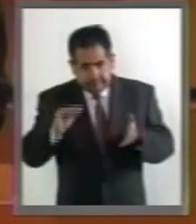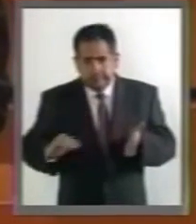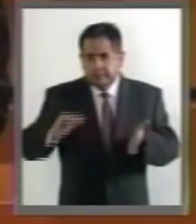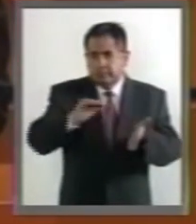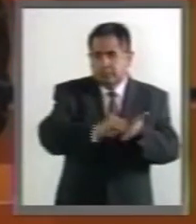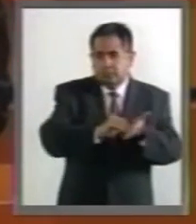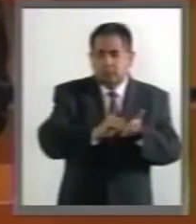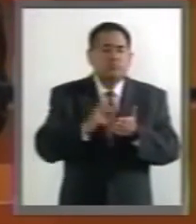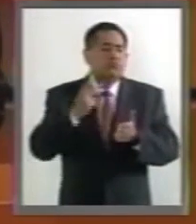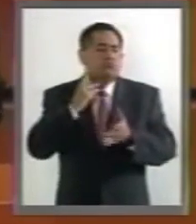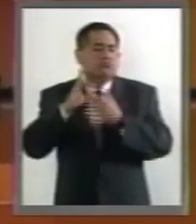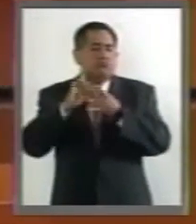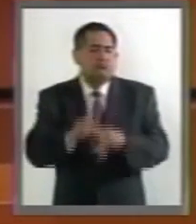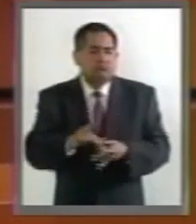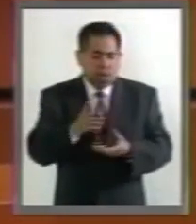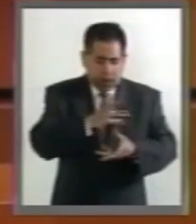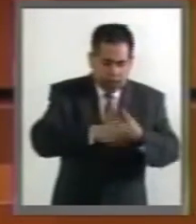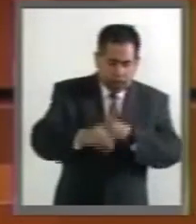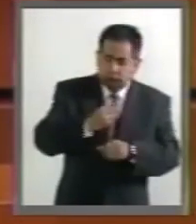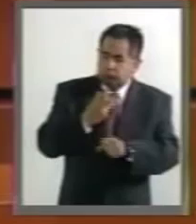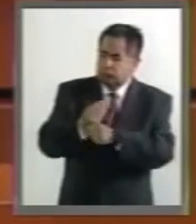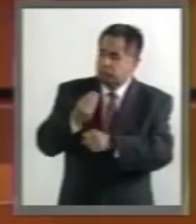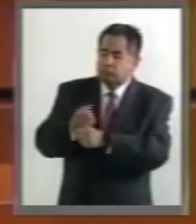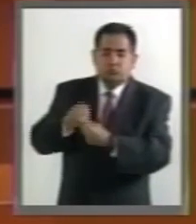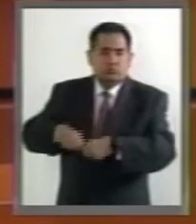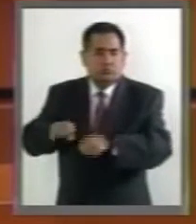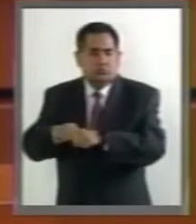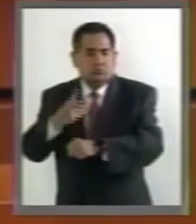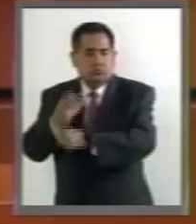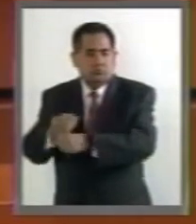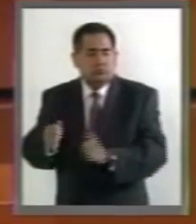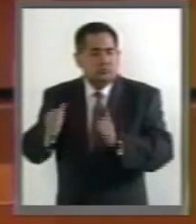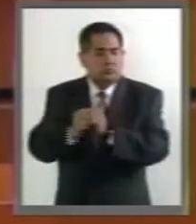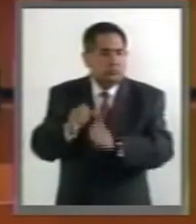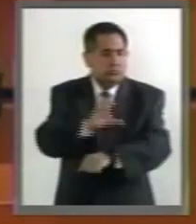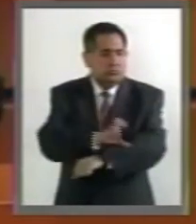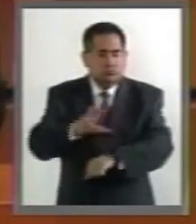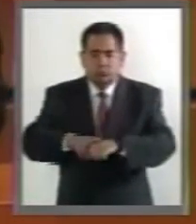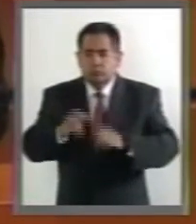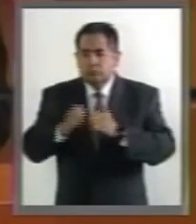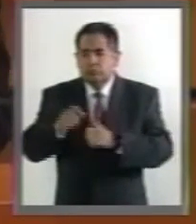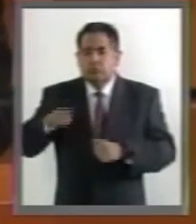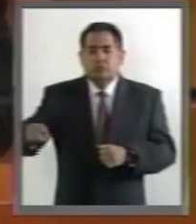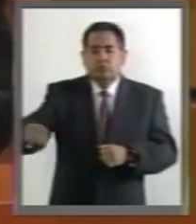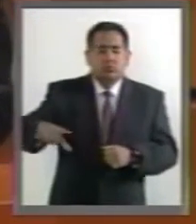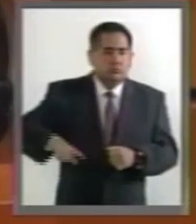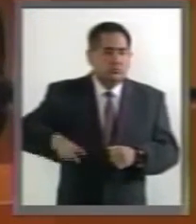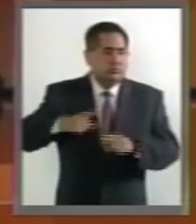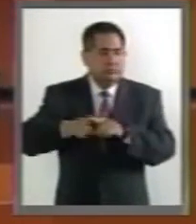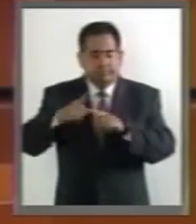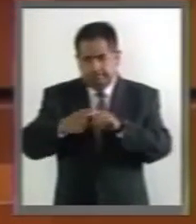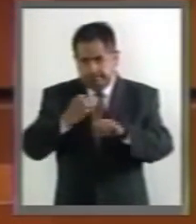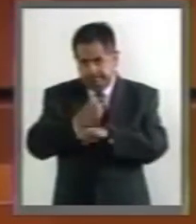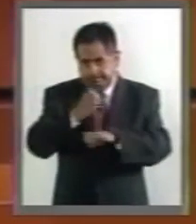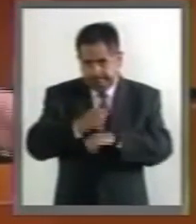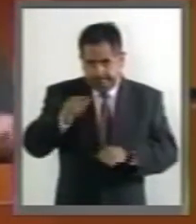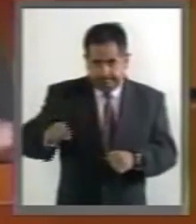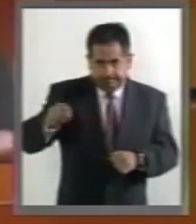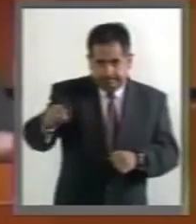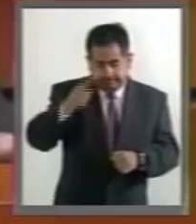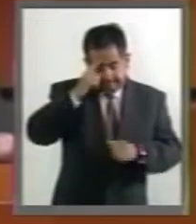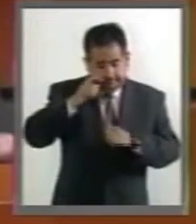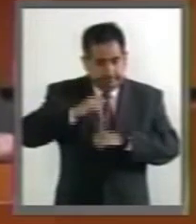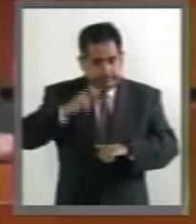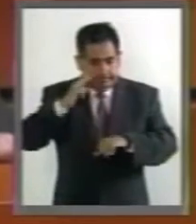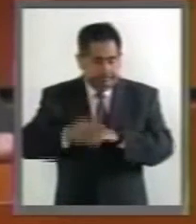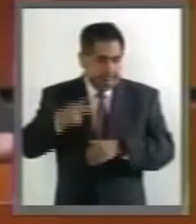Política Nacional de Reparación Social en coordinación con los gobiernos de las entidades federativas que